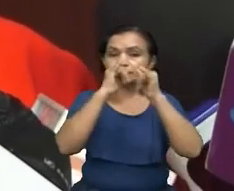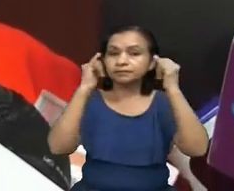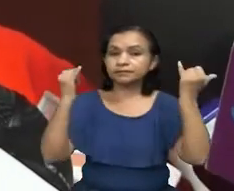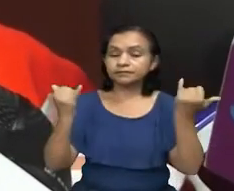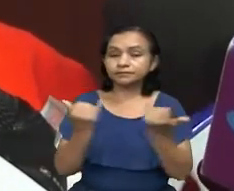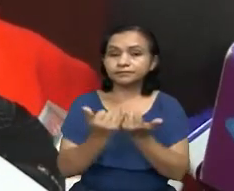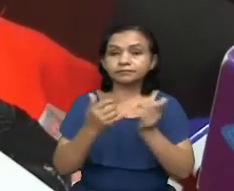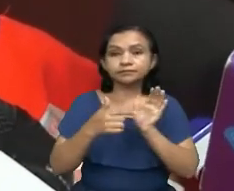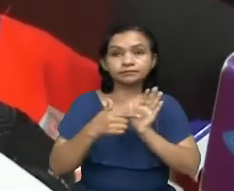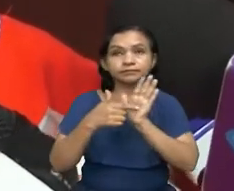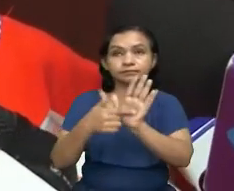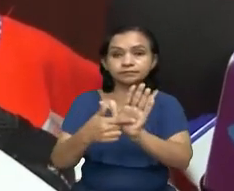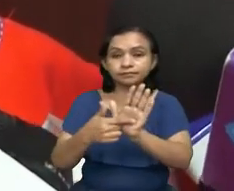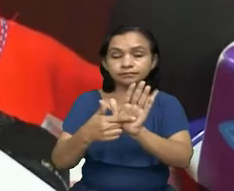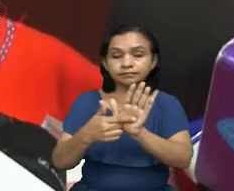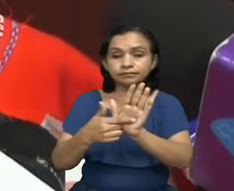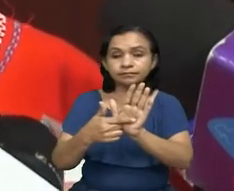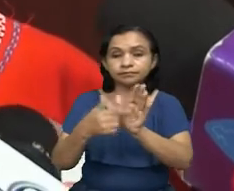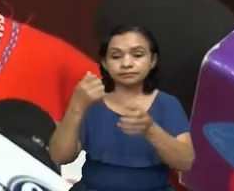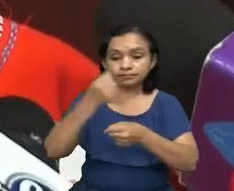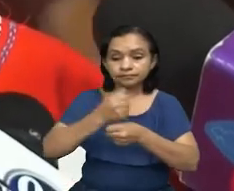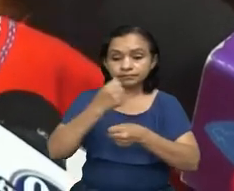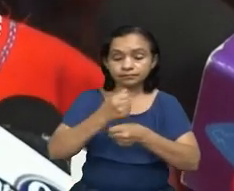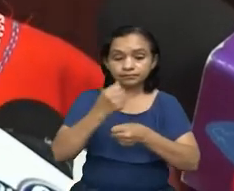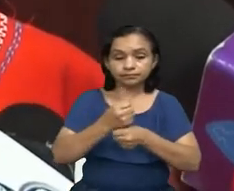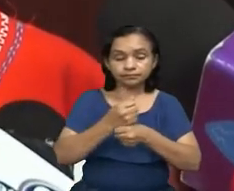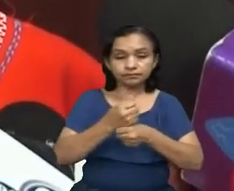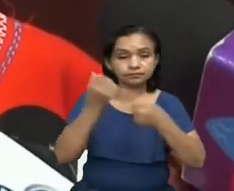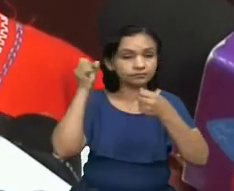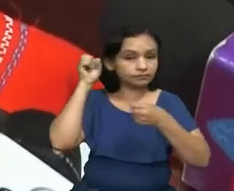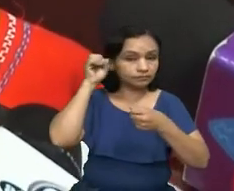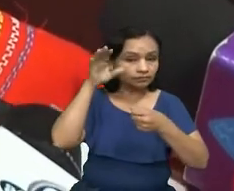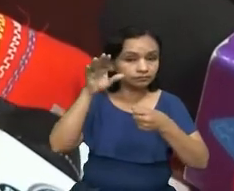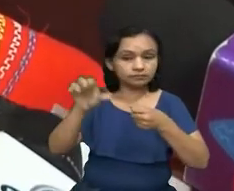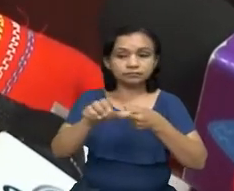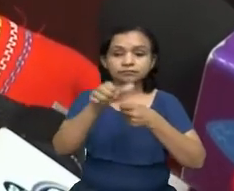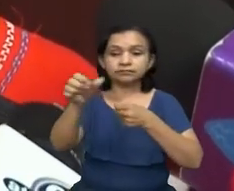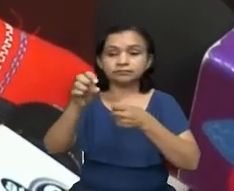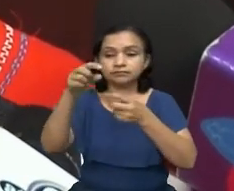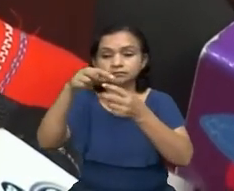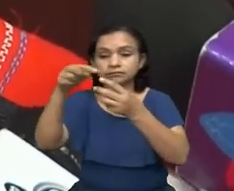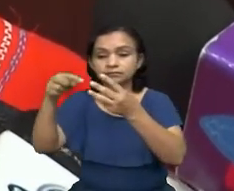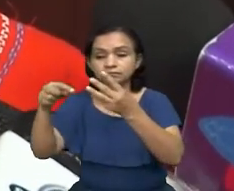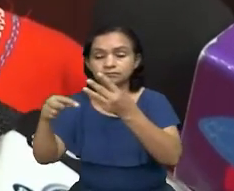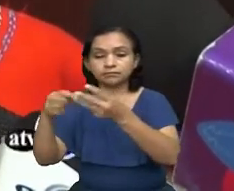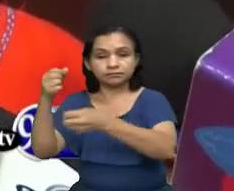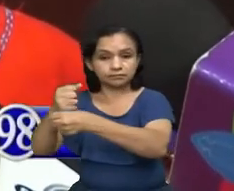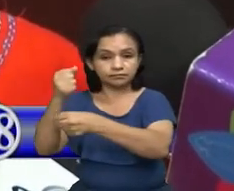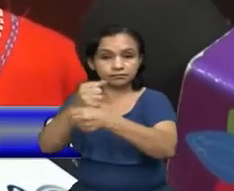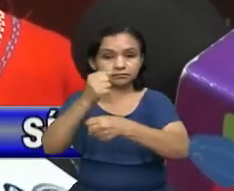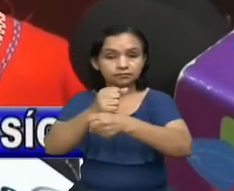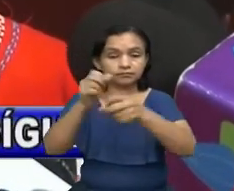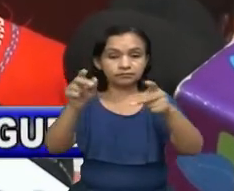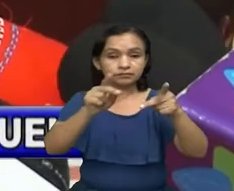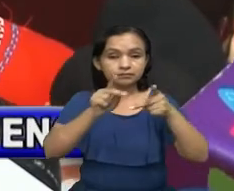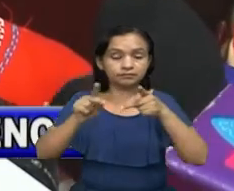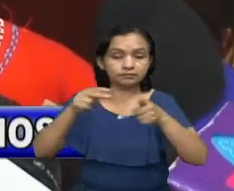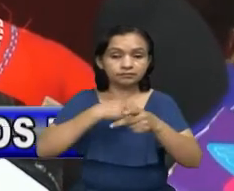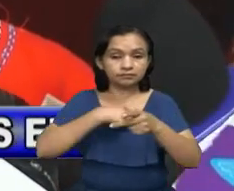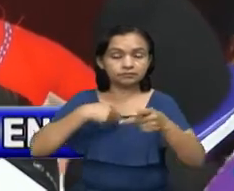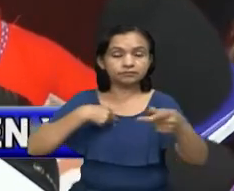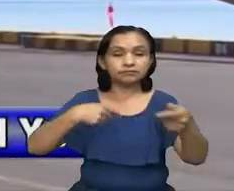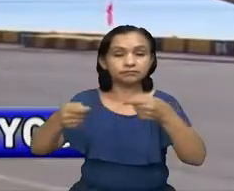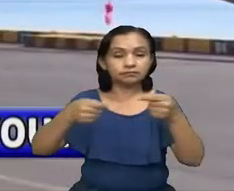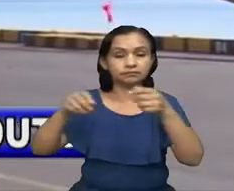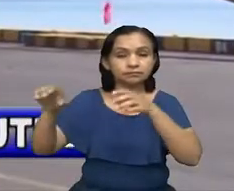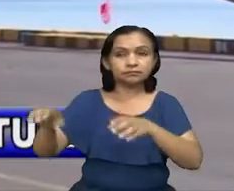han demostrado que por cada empleo directo que genera el turismo, hay otros tres empleos indirectos que genera esta